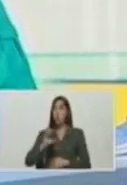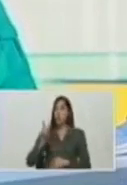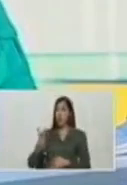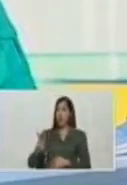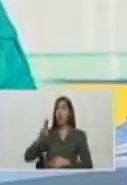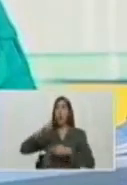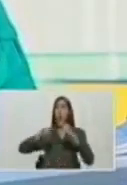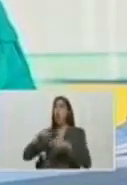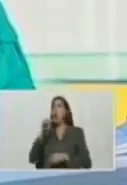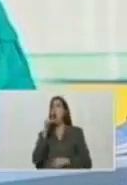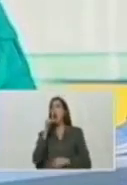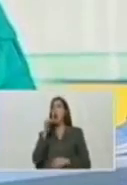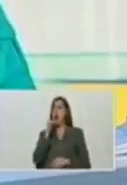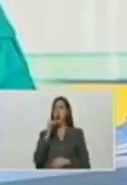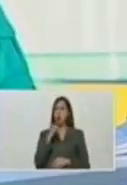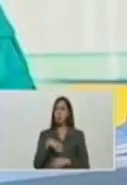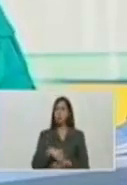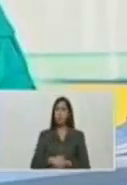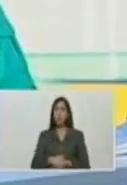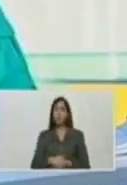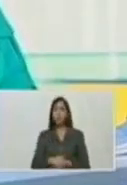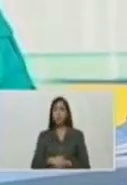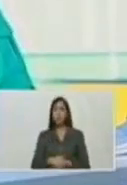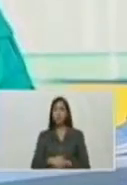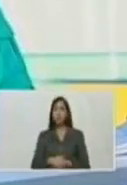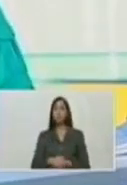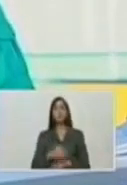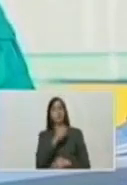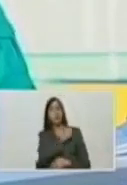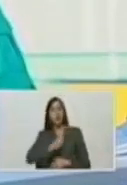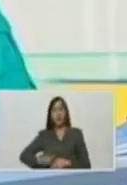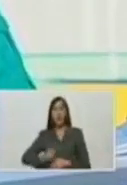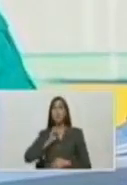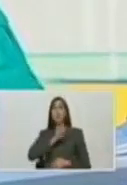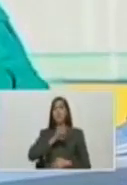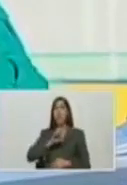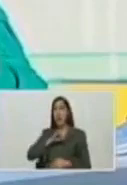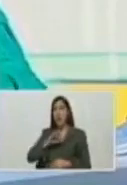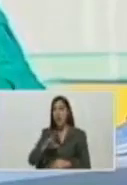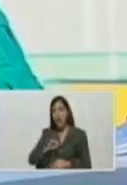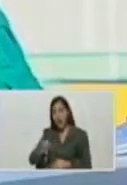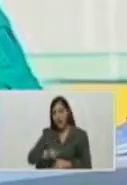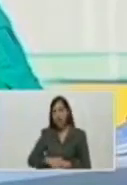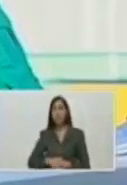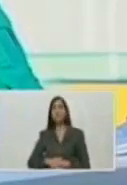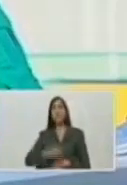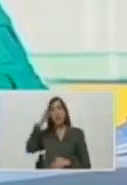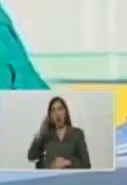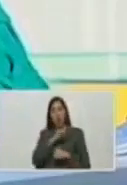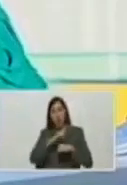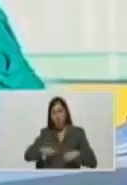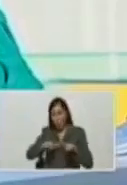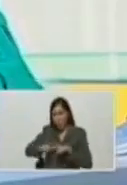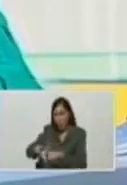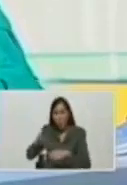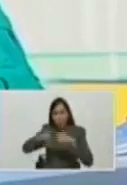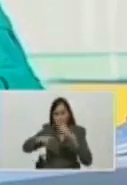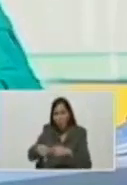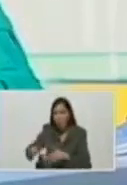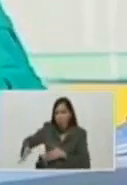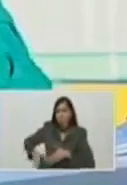la Universidad Central de Venezuela? Marcos Pérez Jiménez. ¿Quién construyó la Academia Militar? El Paseo Monumental